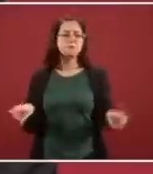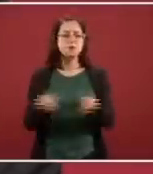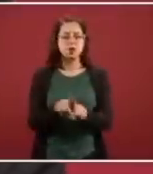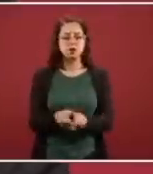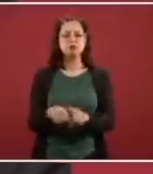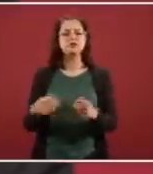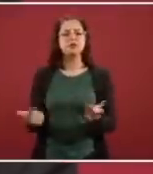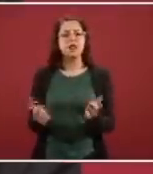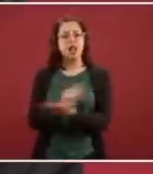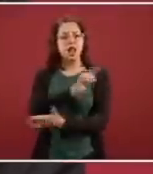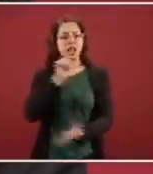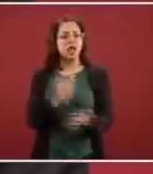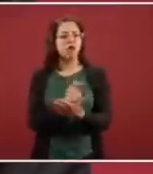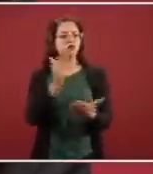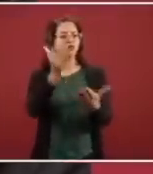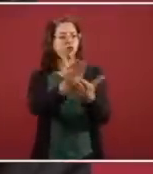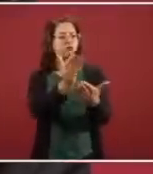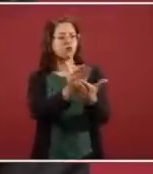hay un marco legal